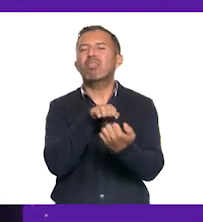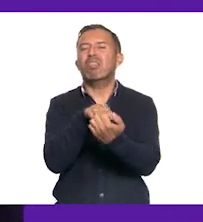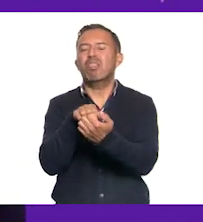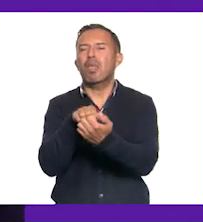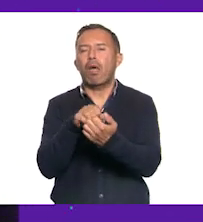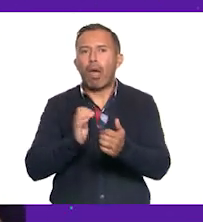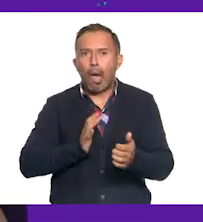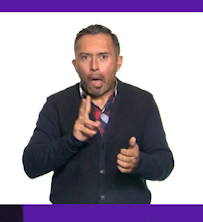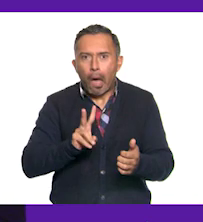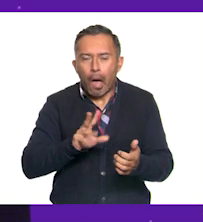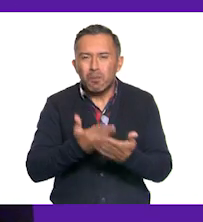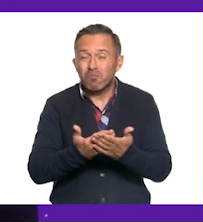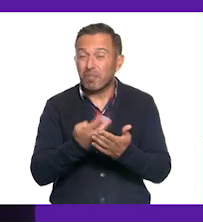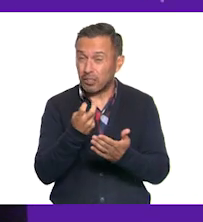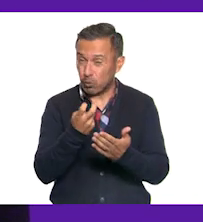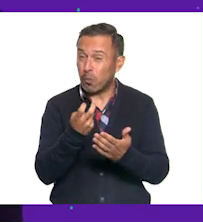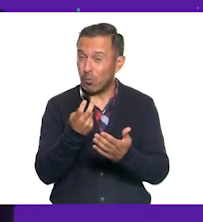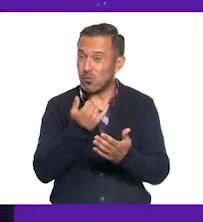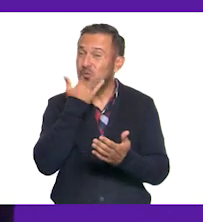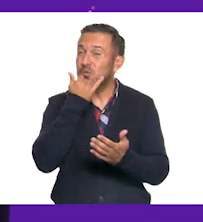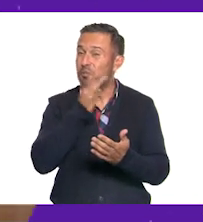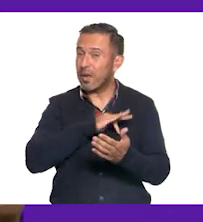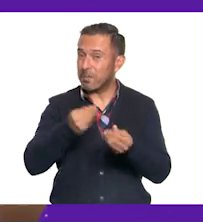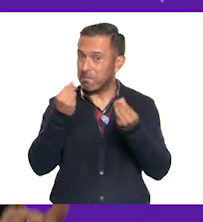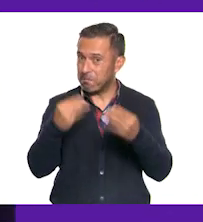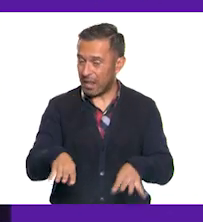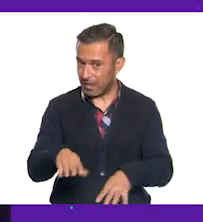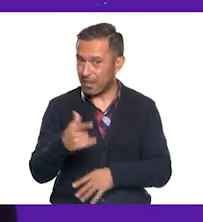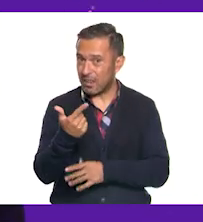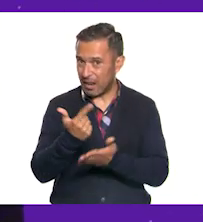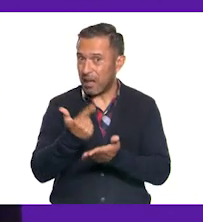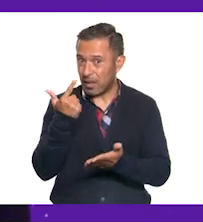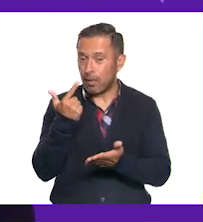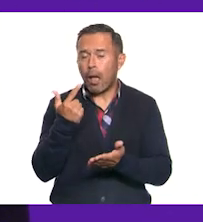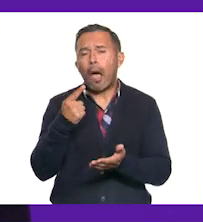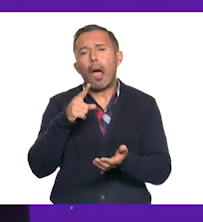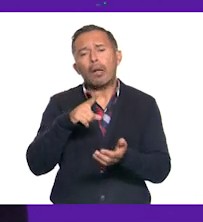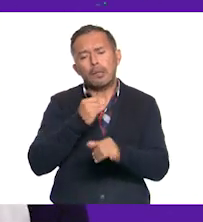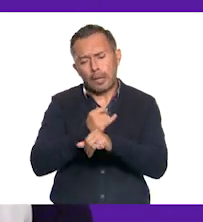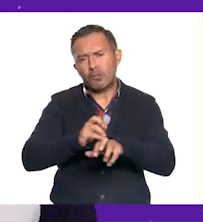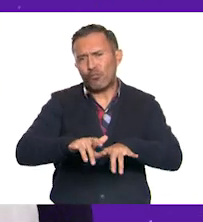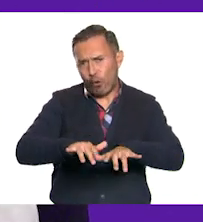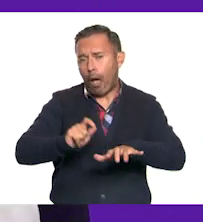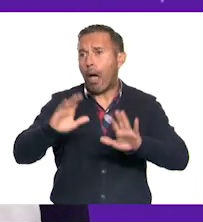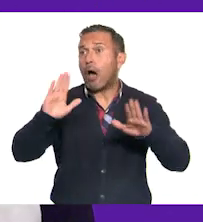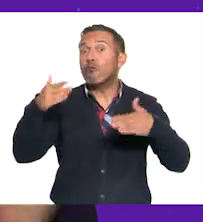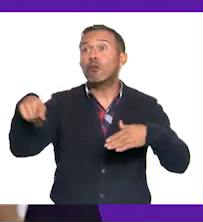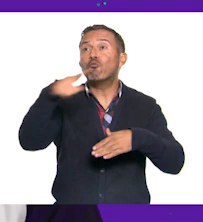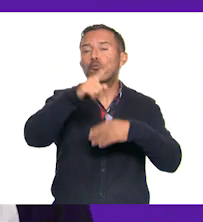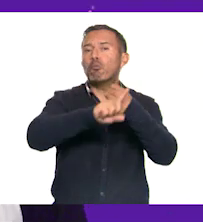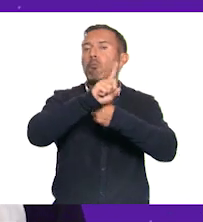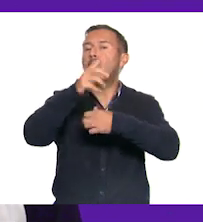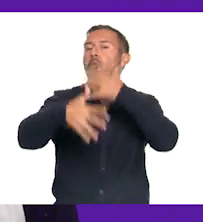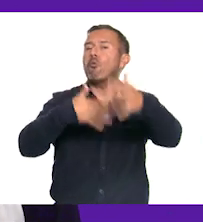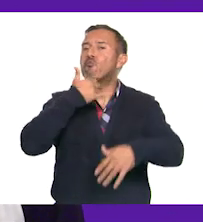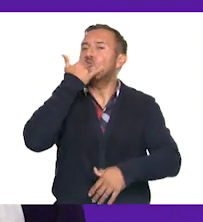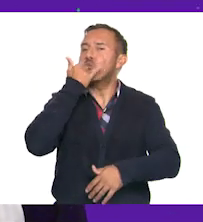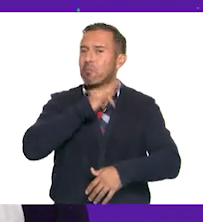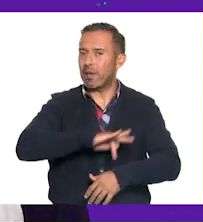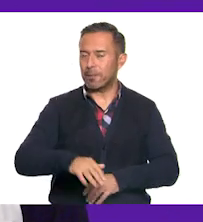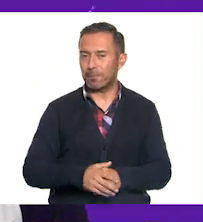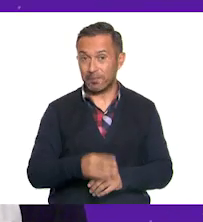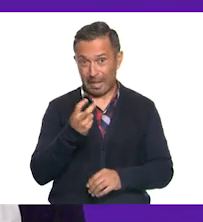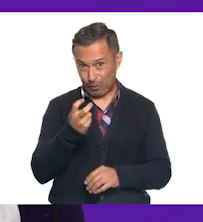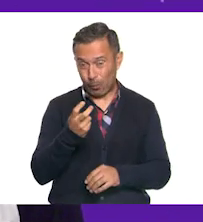traer consecuencias muy graves, tanto dentro como fuera del ciberespacio. Así pues, estas son las acciones propias